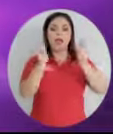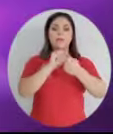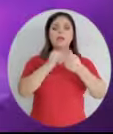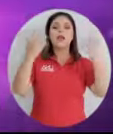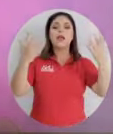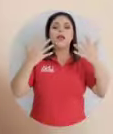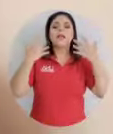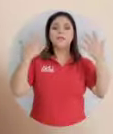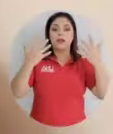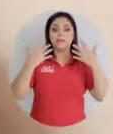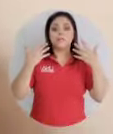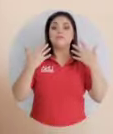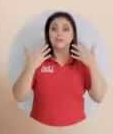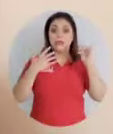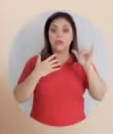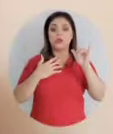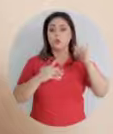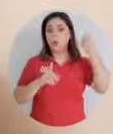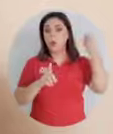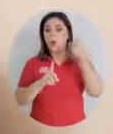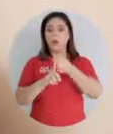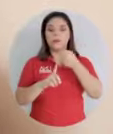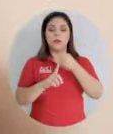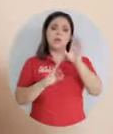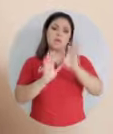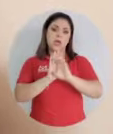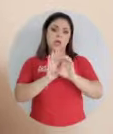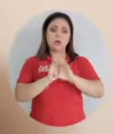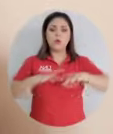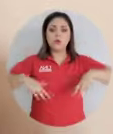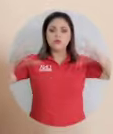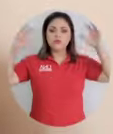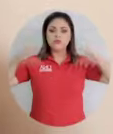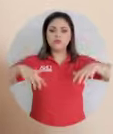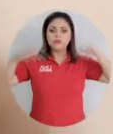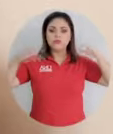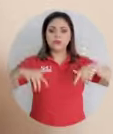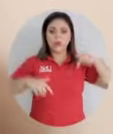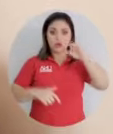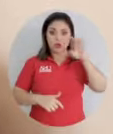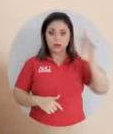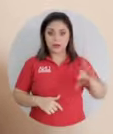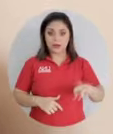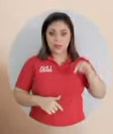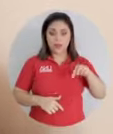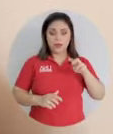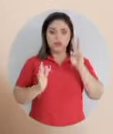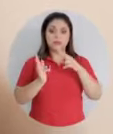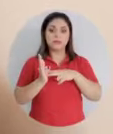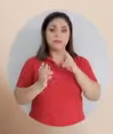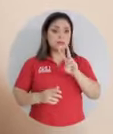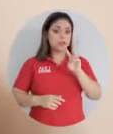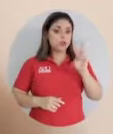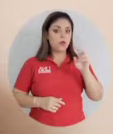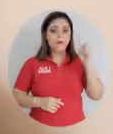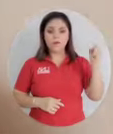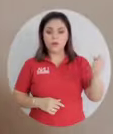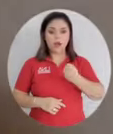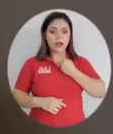nos ha golpeado duro, ¿vea? Claro, El invierno, para duro. poner algo muy simple, el invierno que tuvo Costa Rica en el 2022